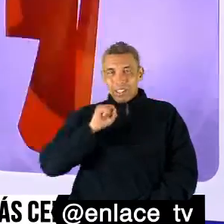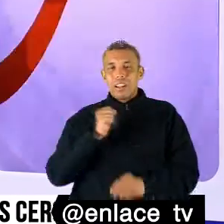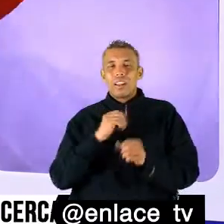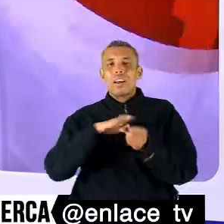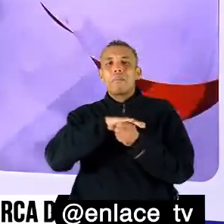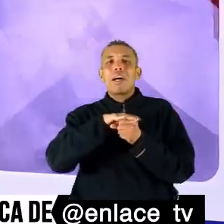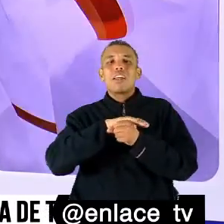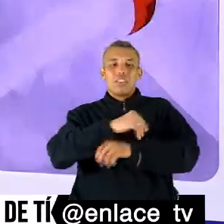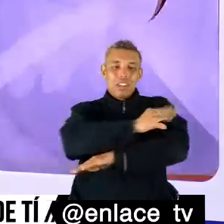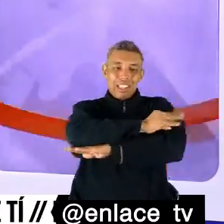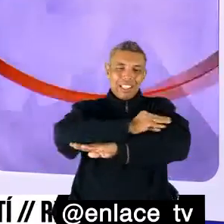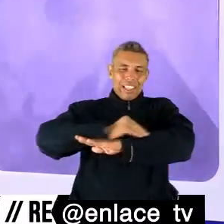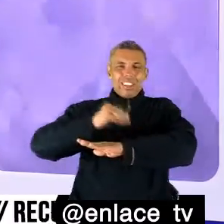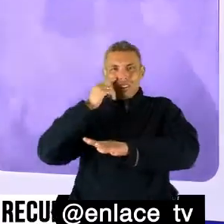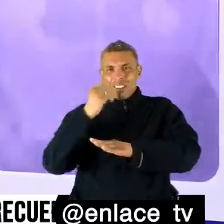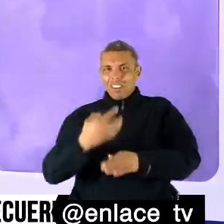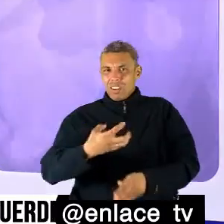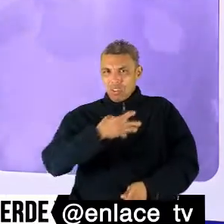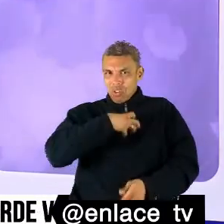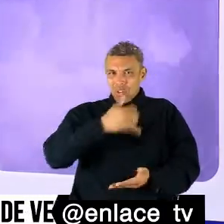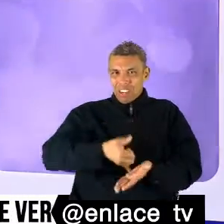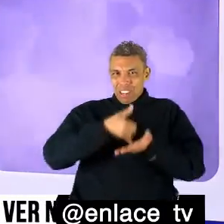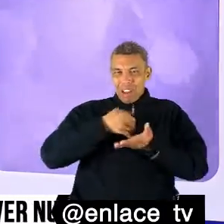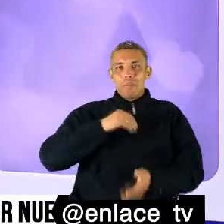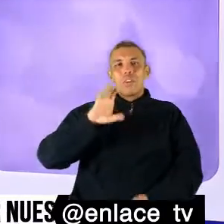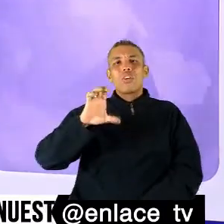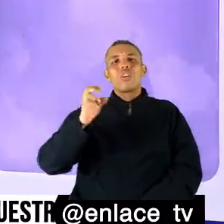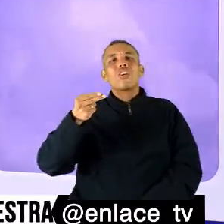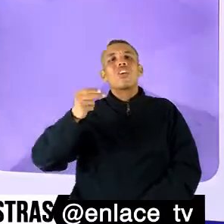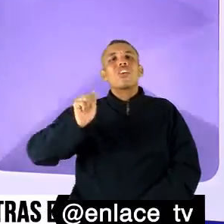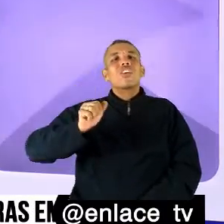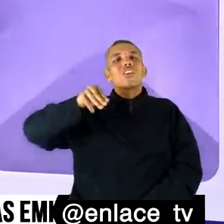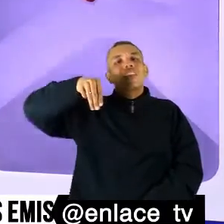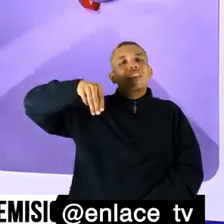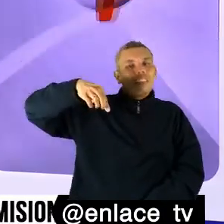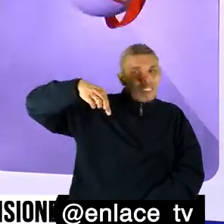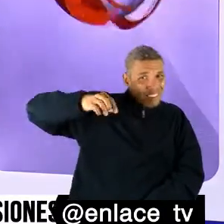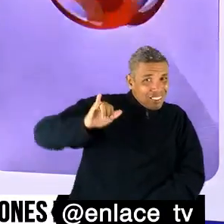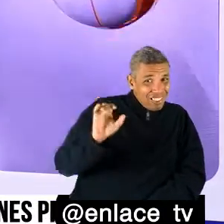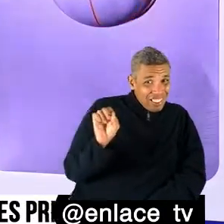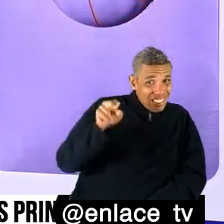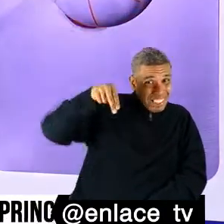El Cerro, en la planada del Cerro, Comuna 4 de Barranca Bermeja. Es de destacar la presencia